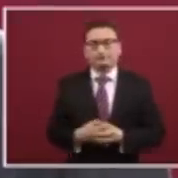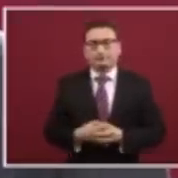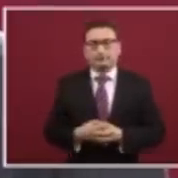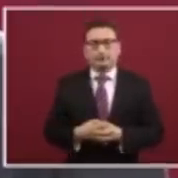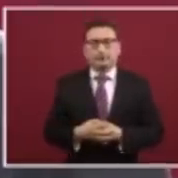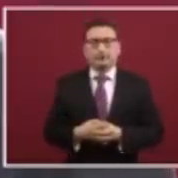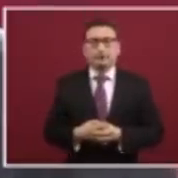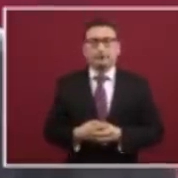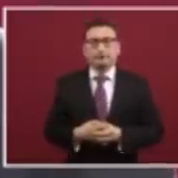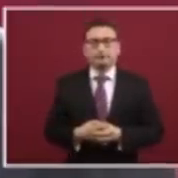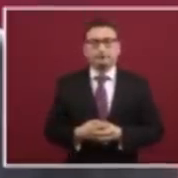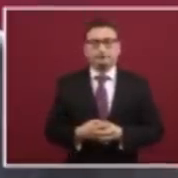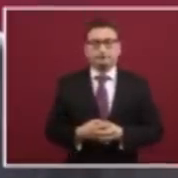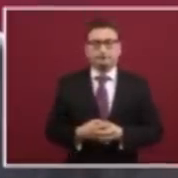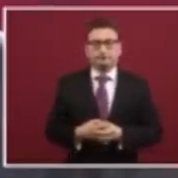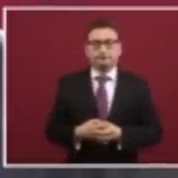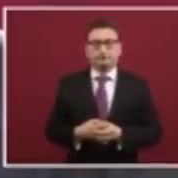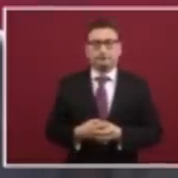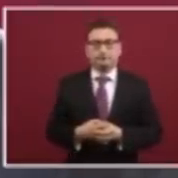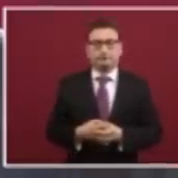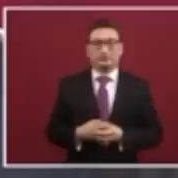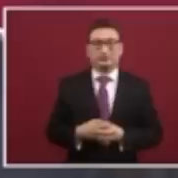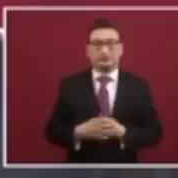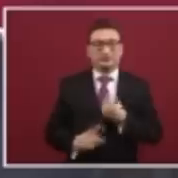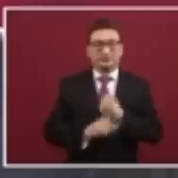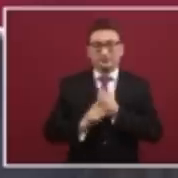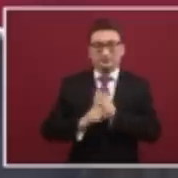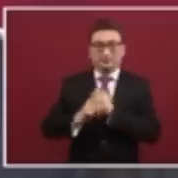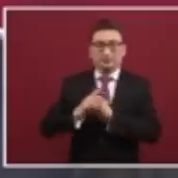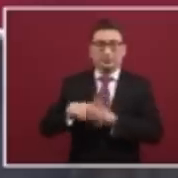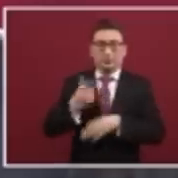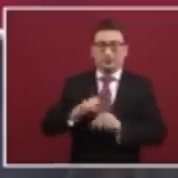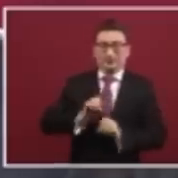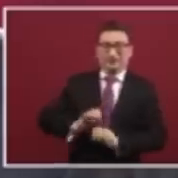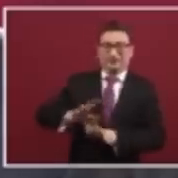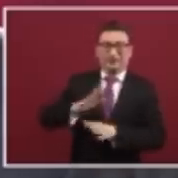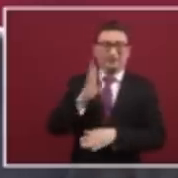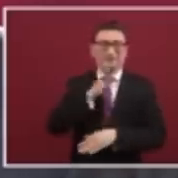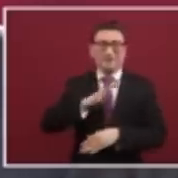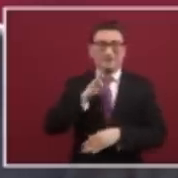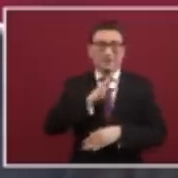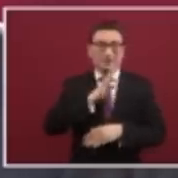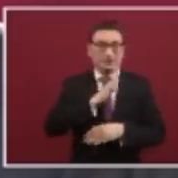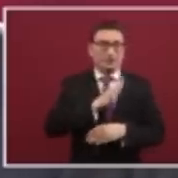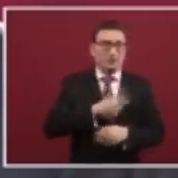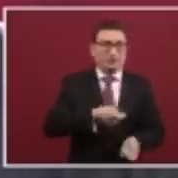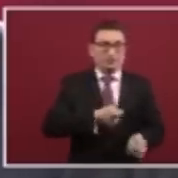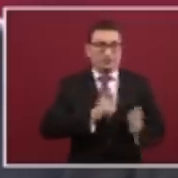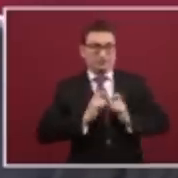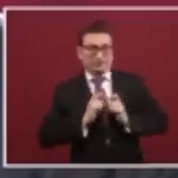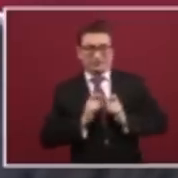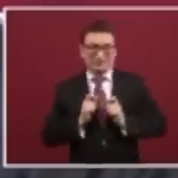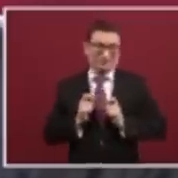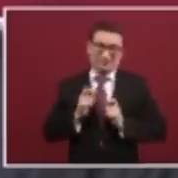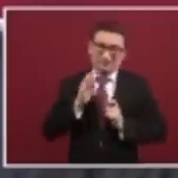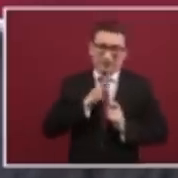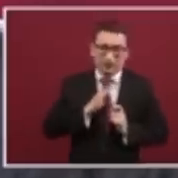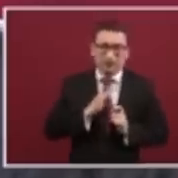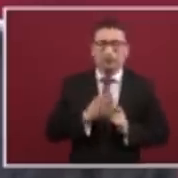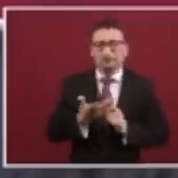quedó muy mal, o sea, es una mala herencia. Así